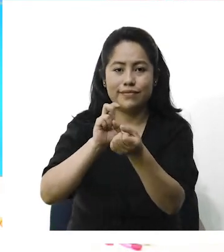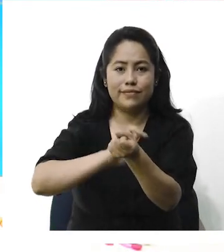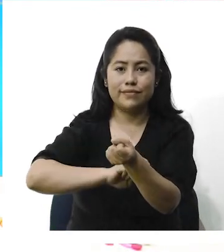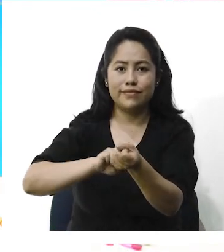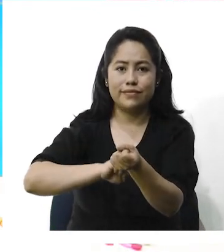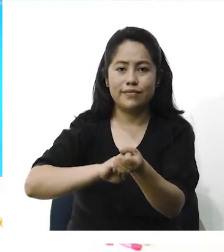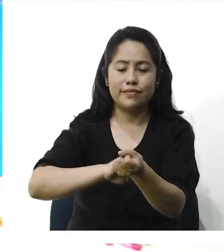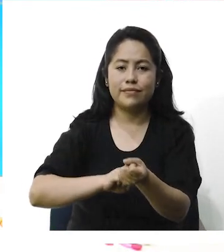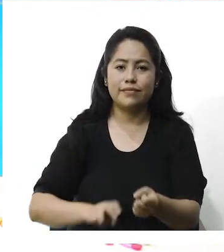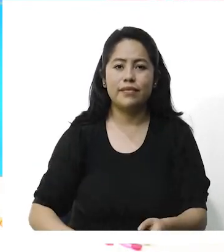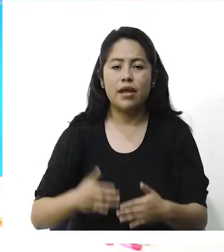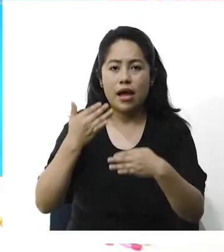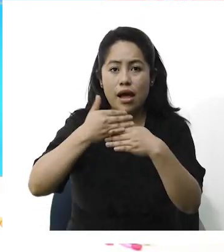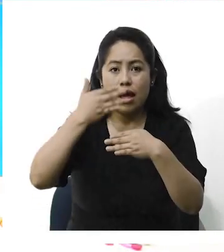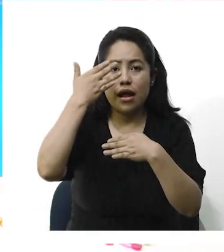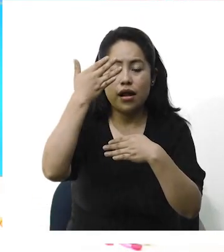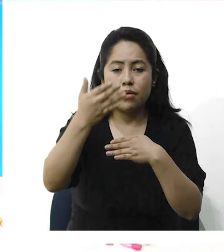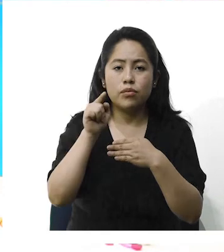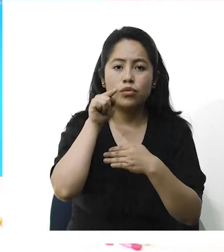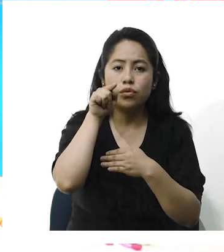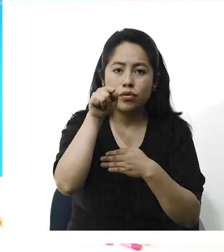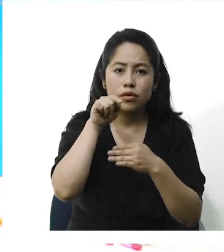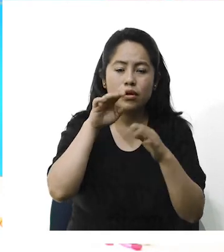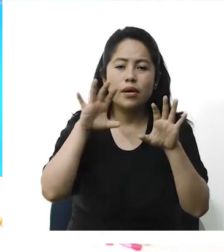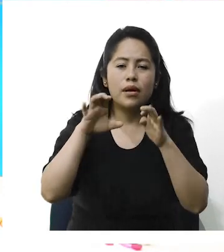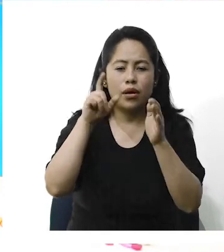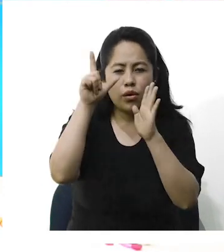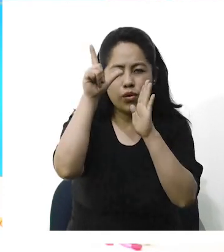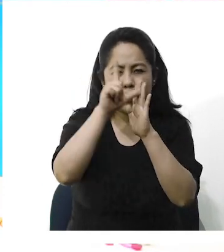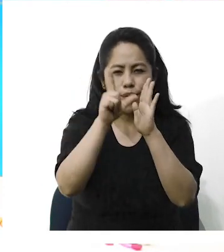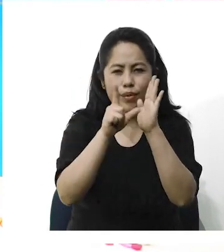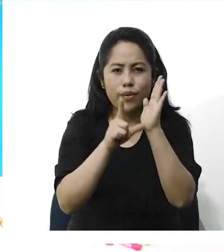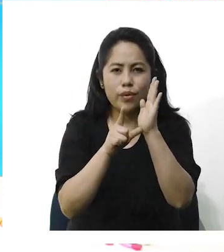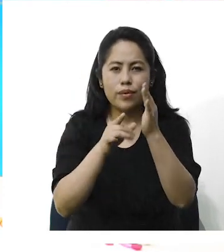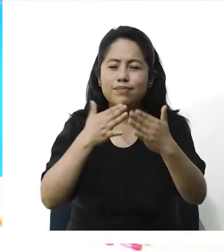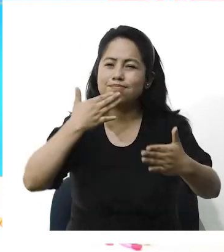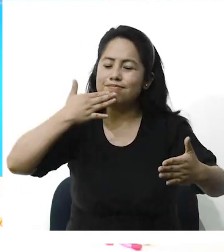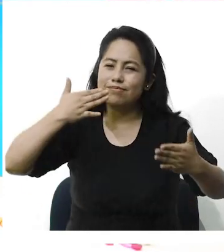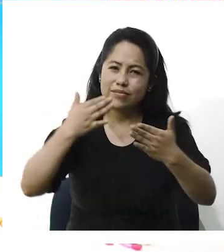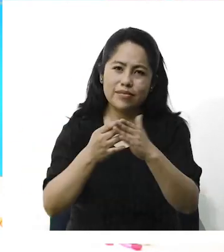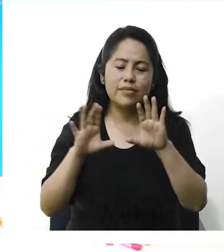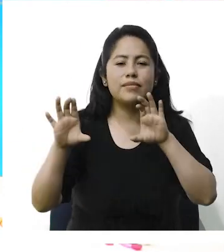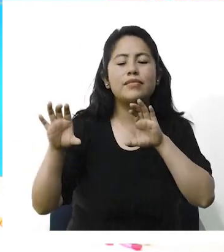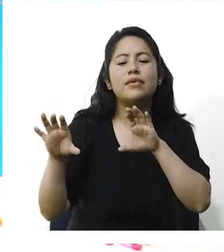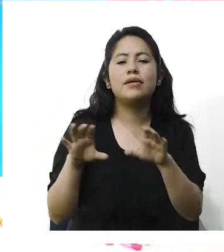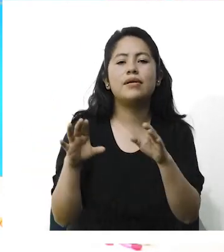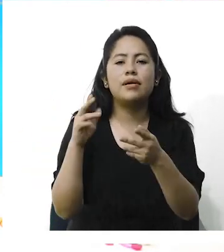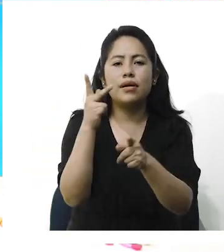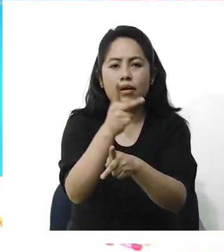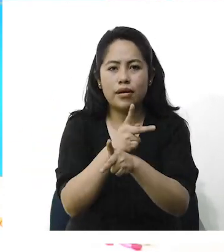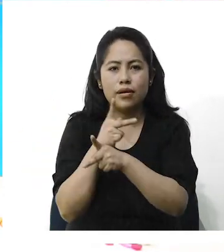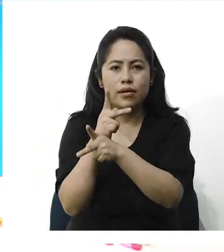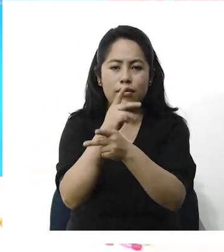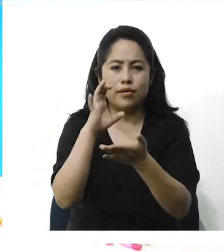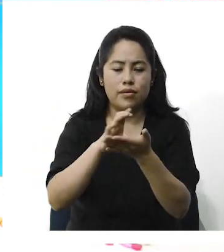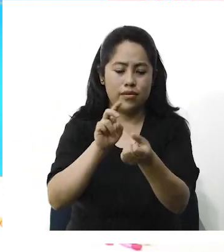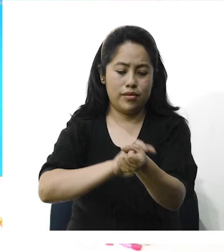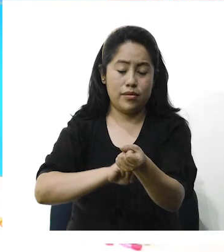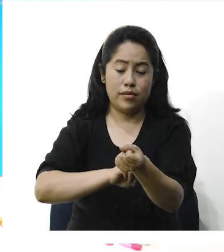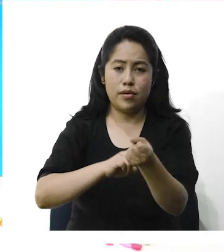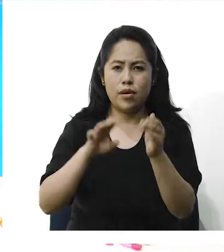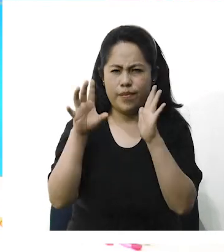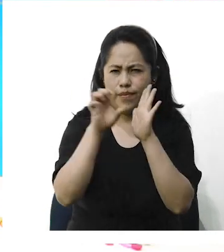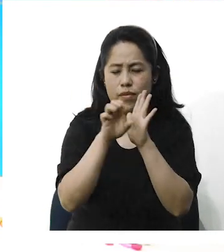eso ustedes a la próxima me van a hacer un listado de buenos hábitos para cuidar nuestras neuronas. Les doy una